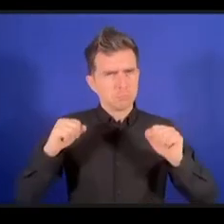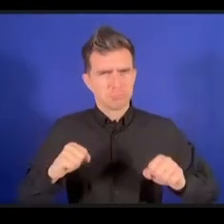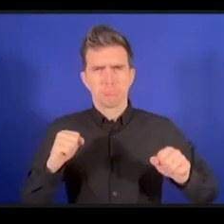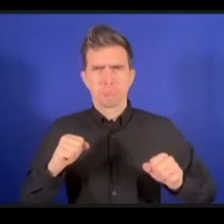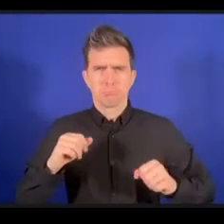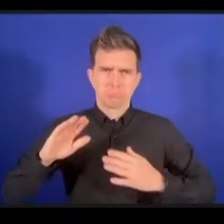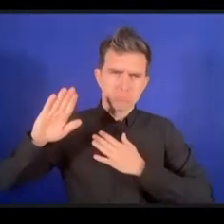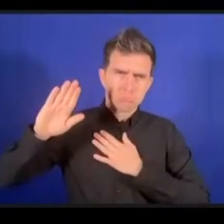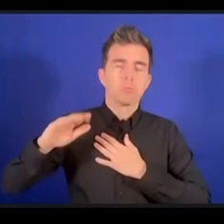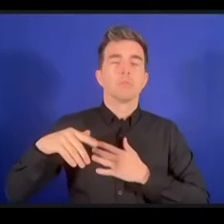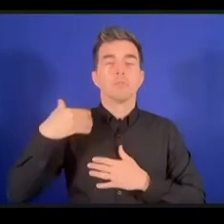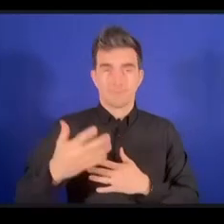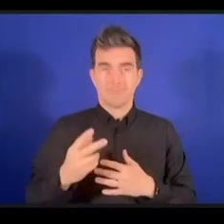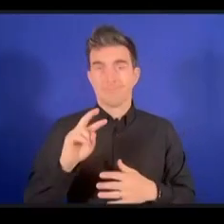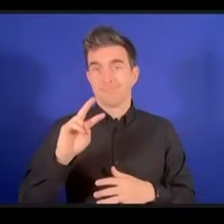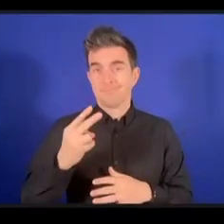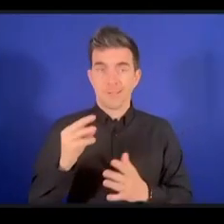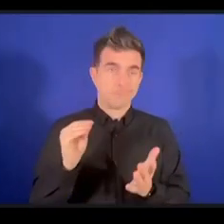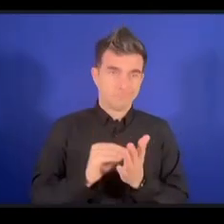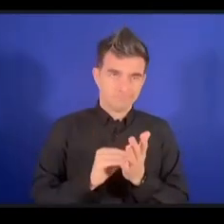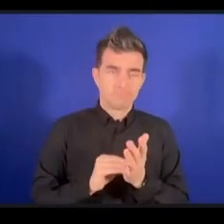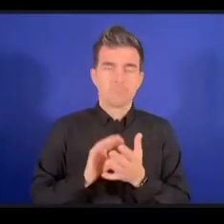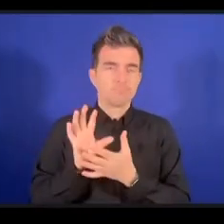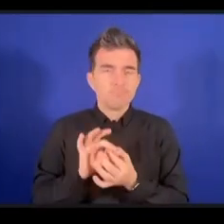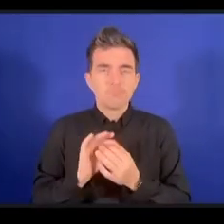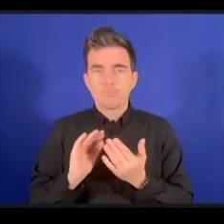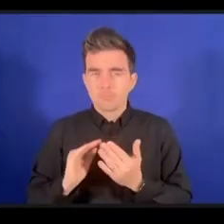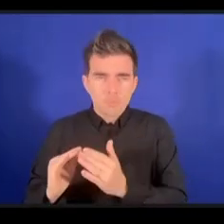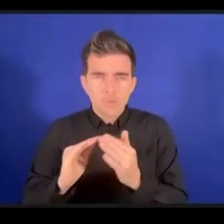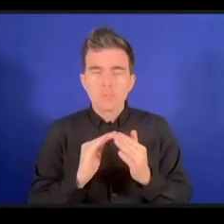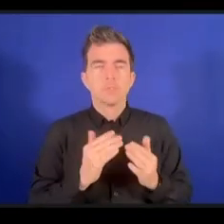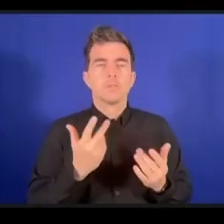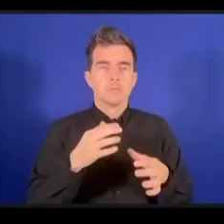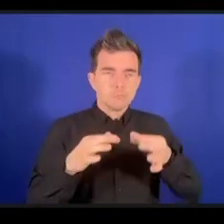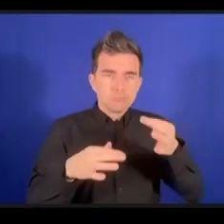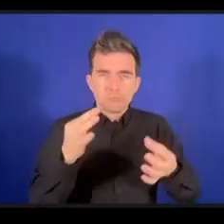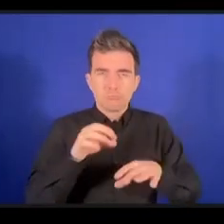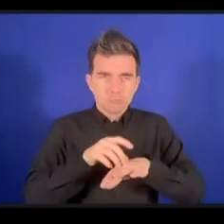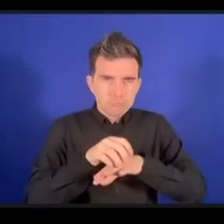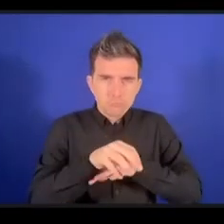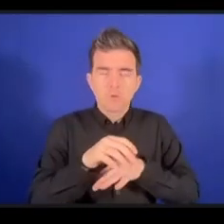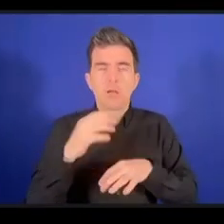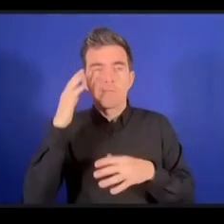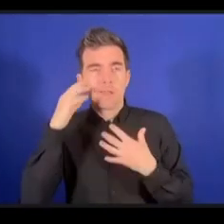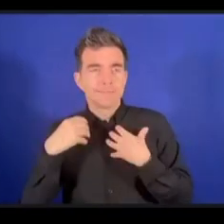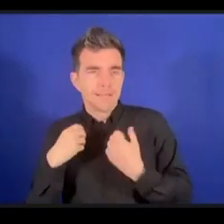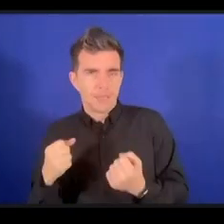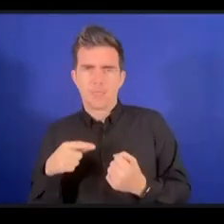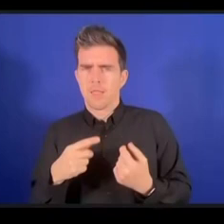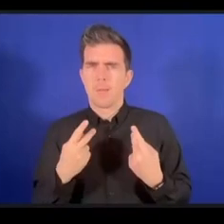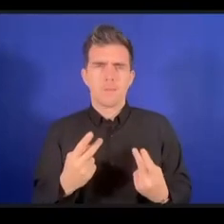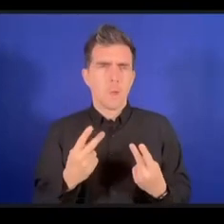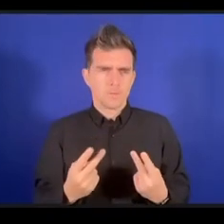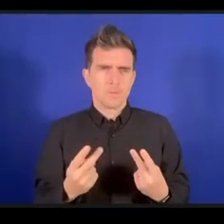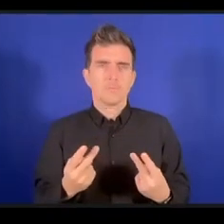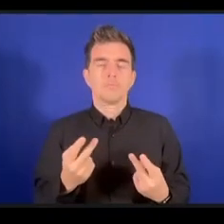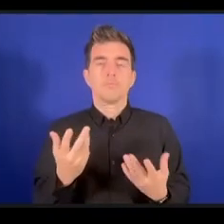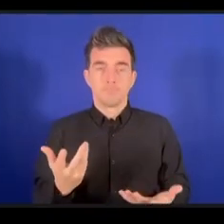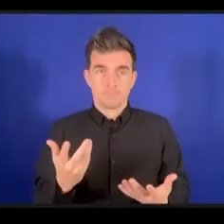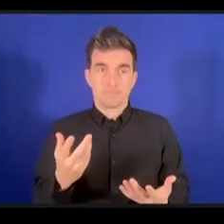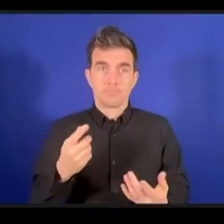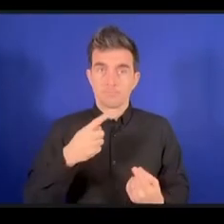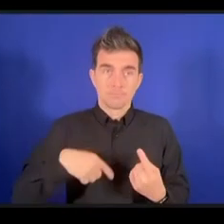creciendo en el desarrollo parece que estamos perdiendo ciertas